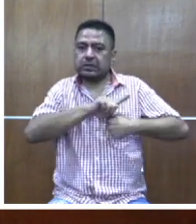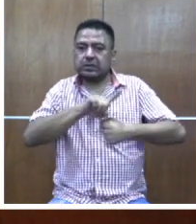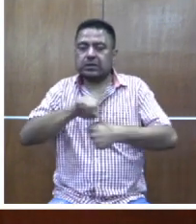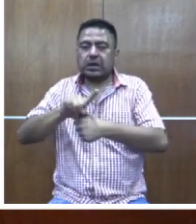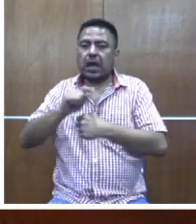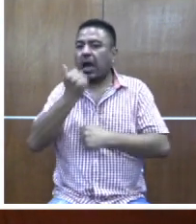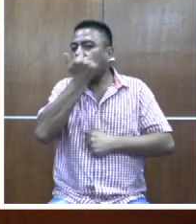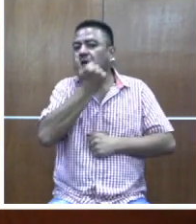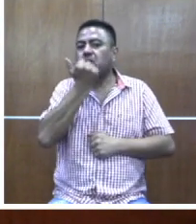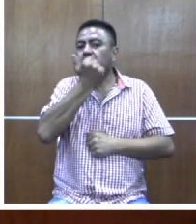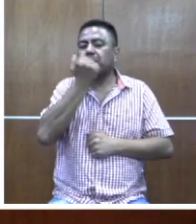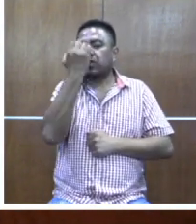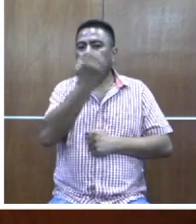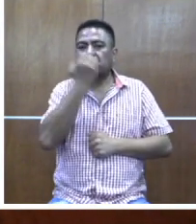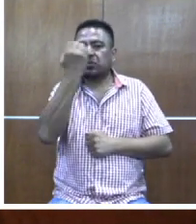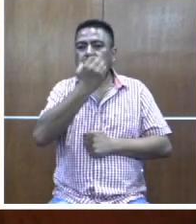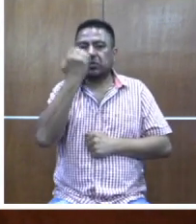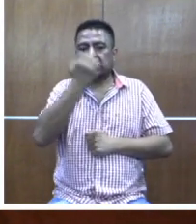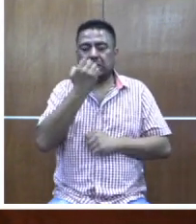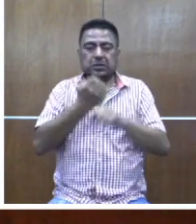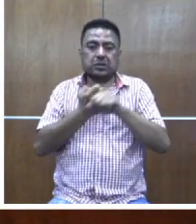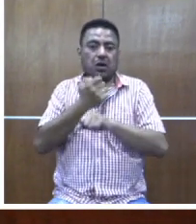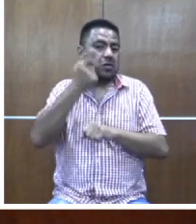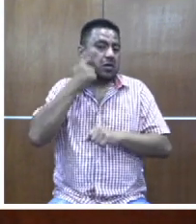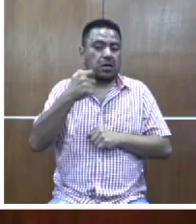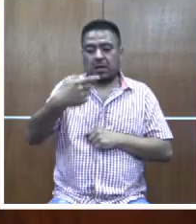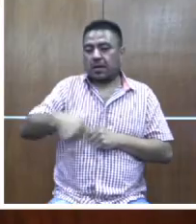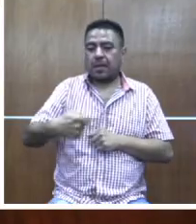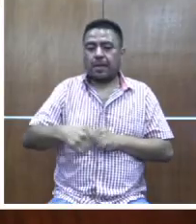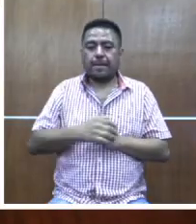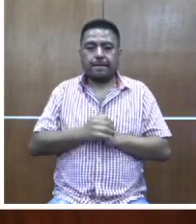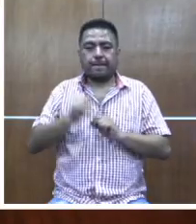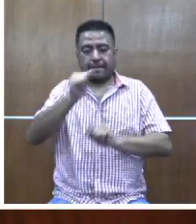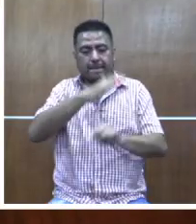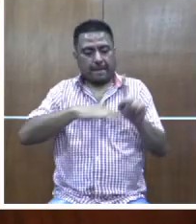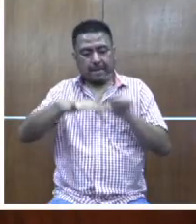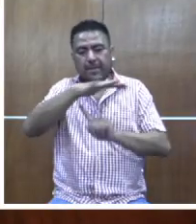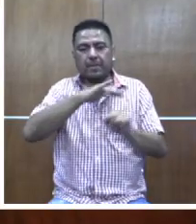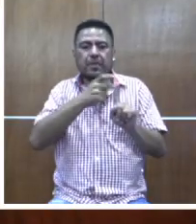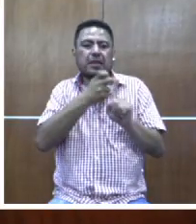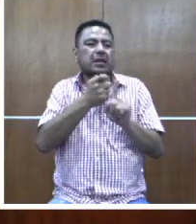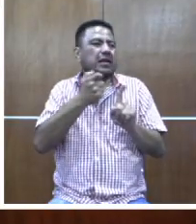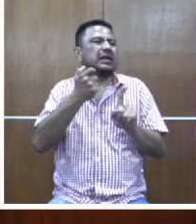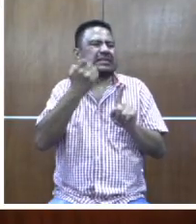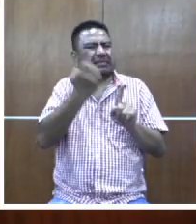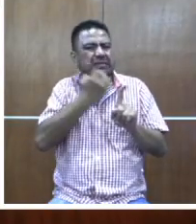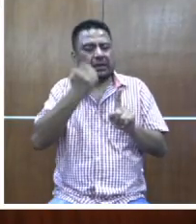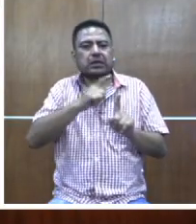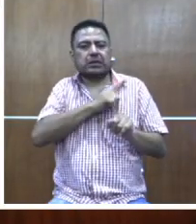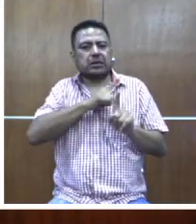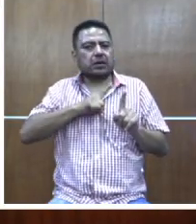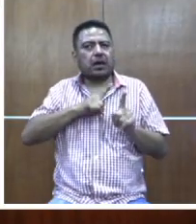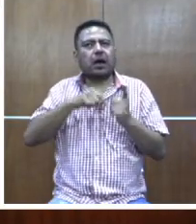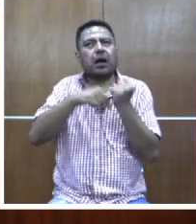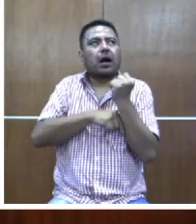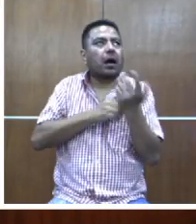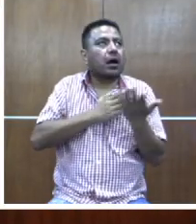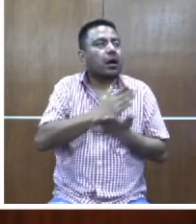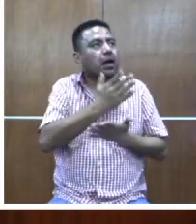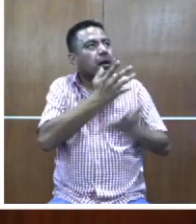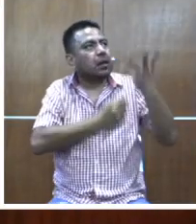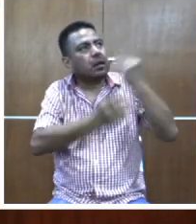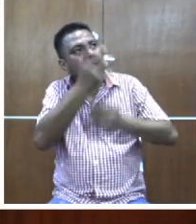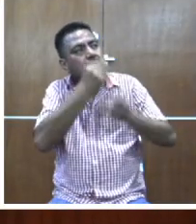los estudiantes en las escuelas de nuestro estado. Un entorno escolar debería ser un refugio de aprendizaje,